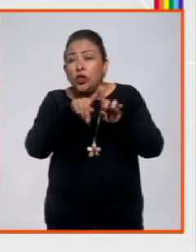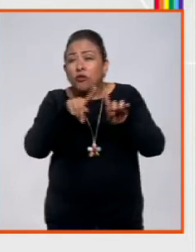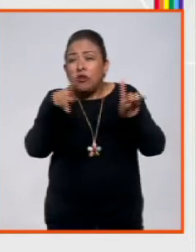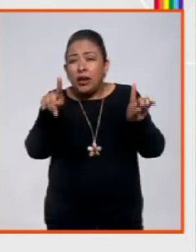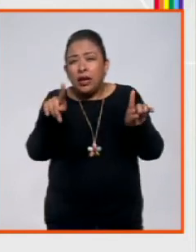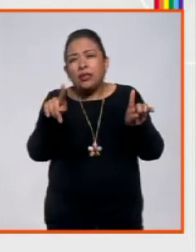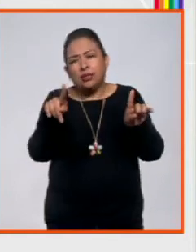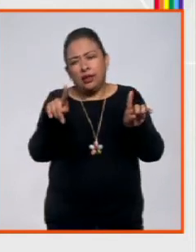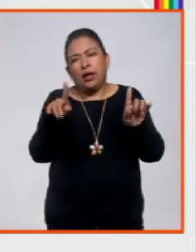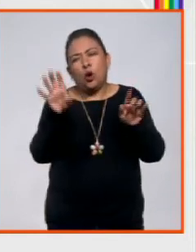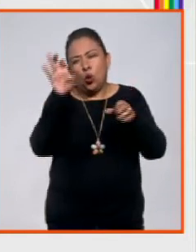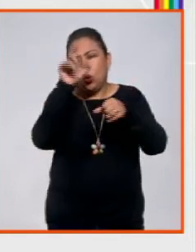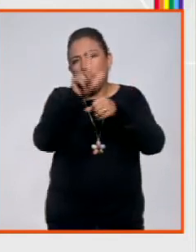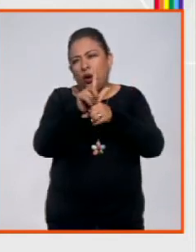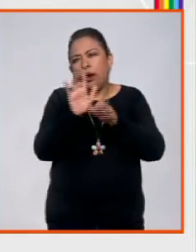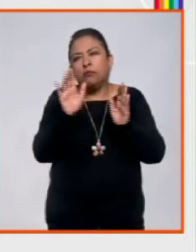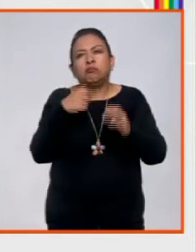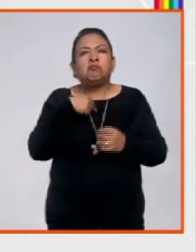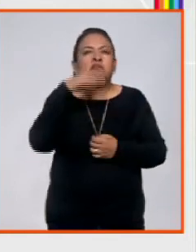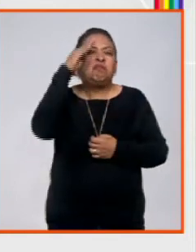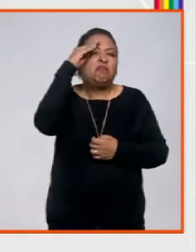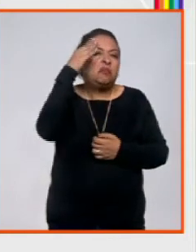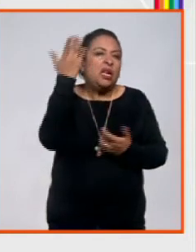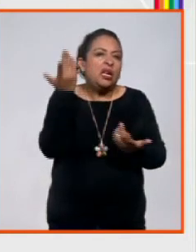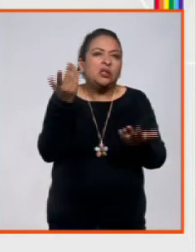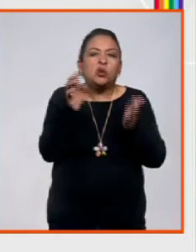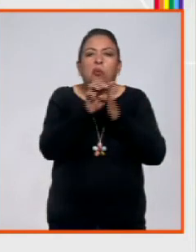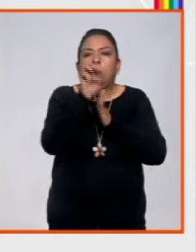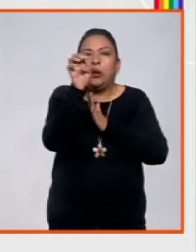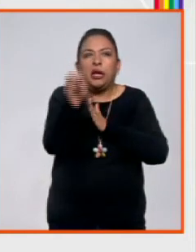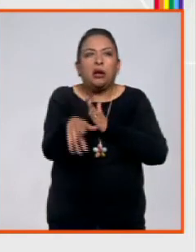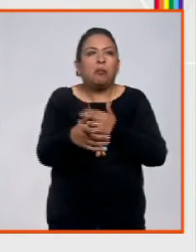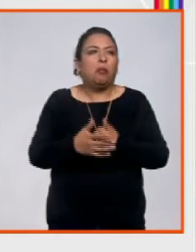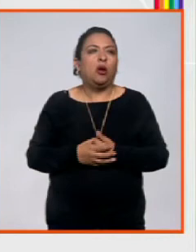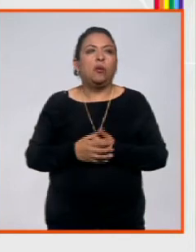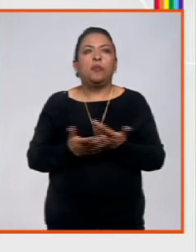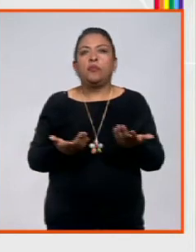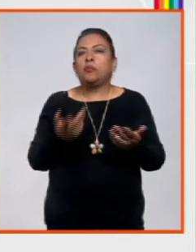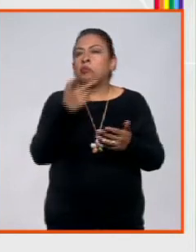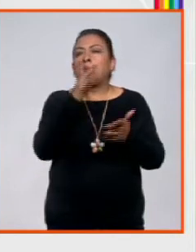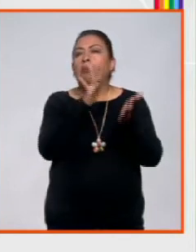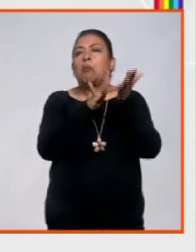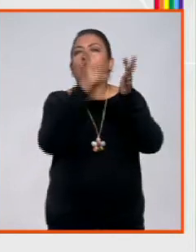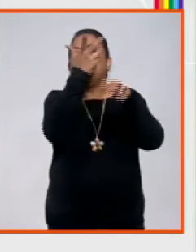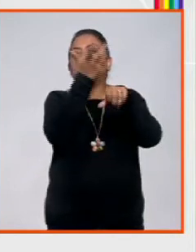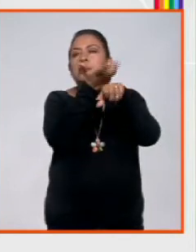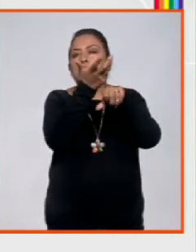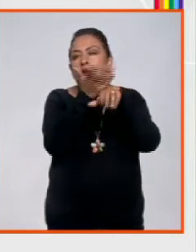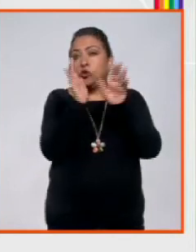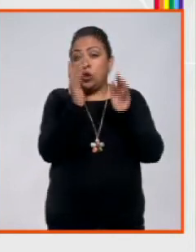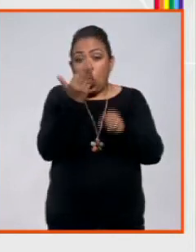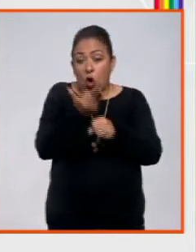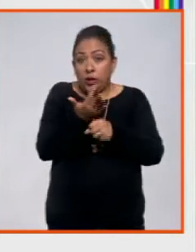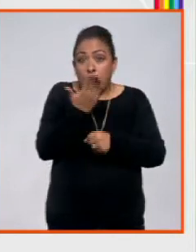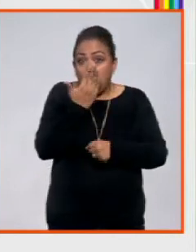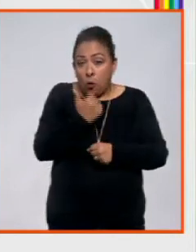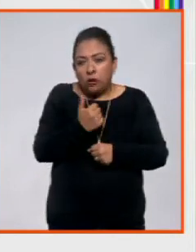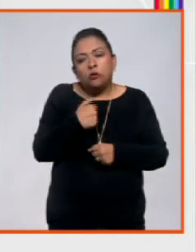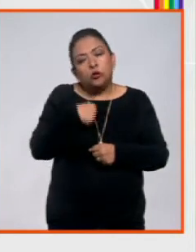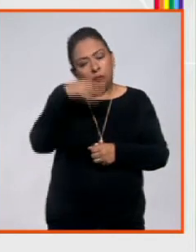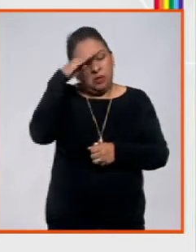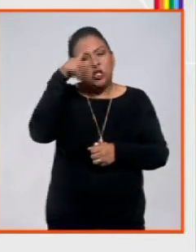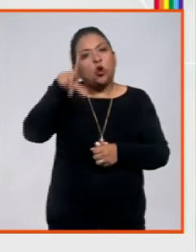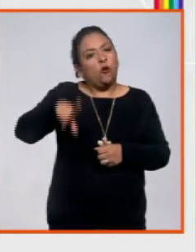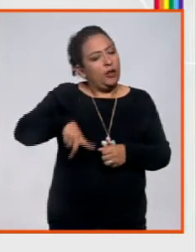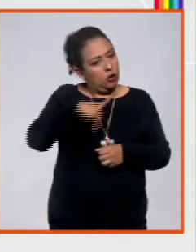operatividad cultural estoy pensando en otros modelos por ejemplo como el de eeuu pues creo que el estado